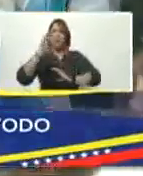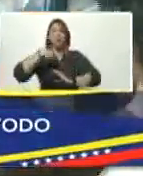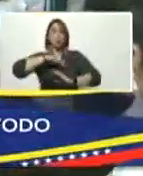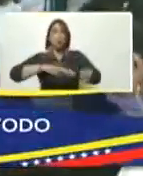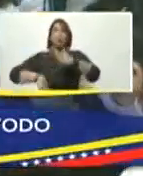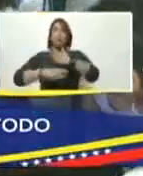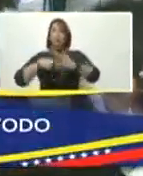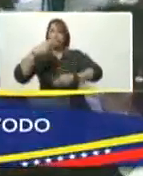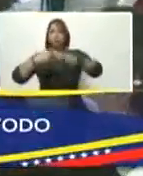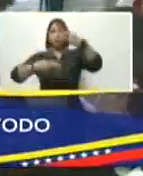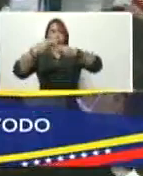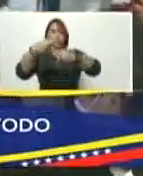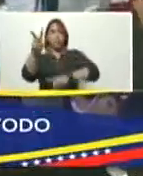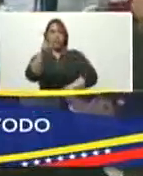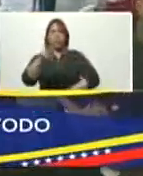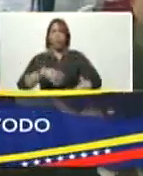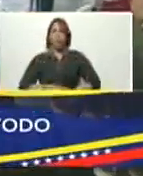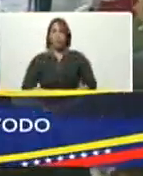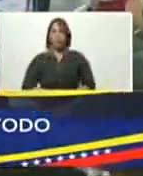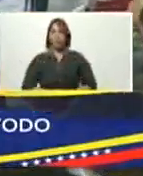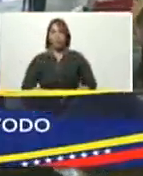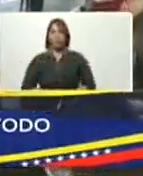a construir en Venezuela.